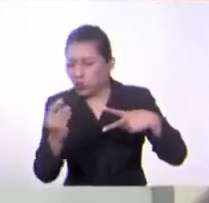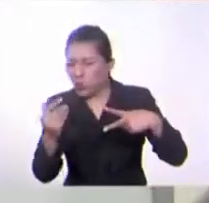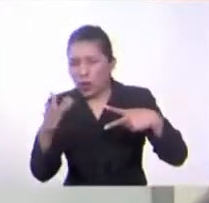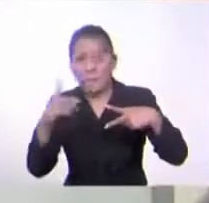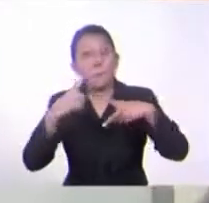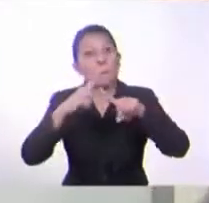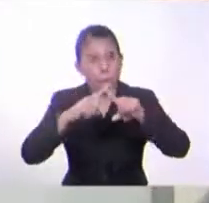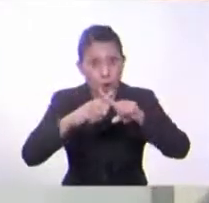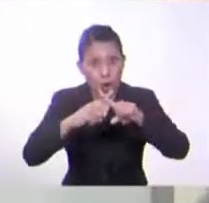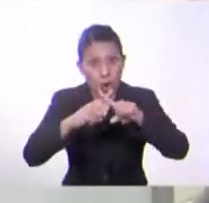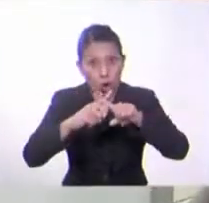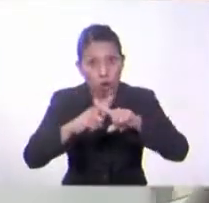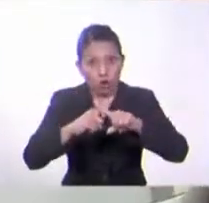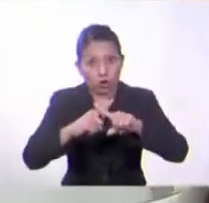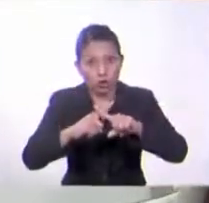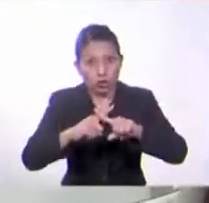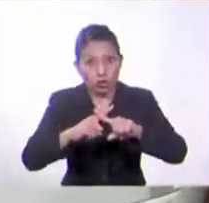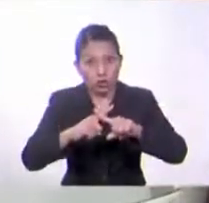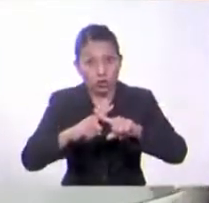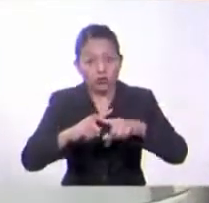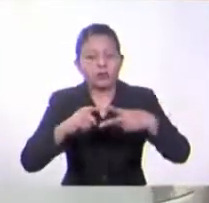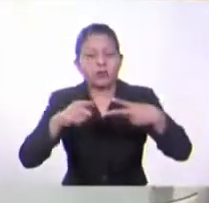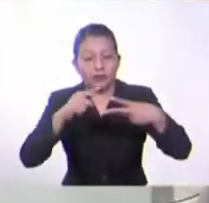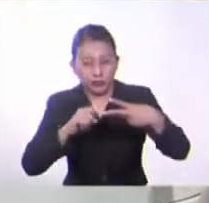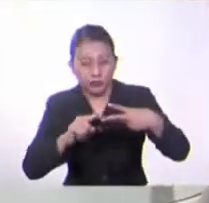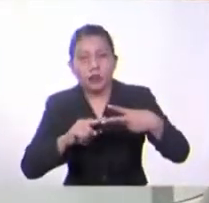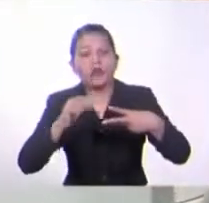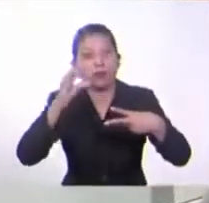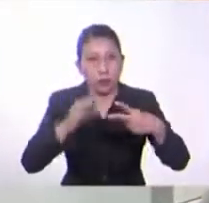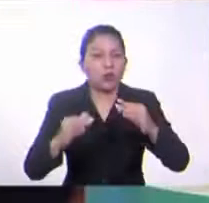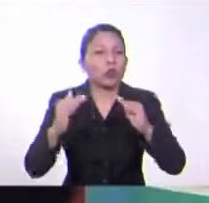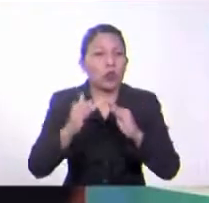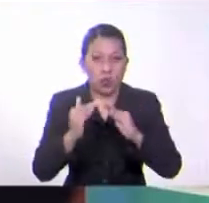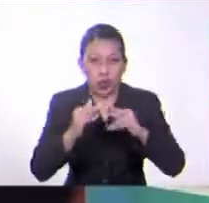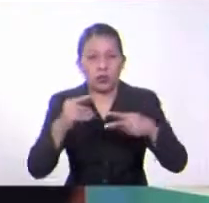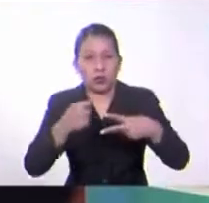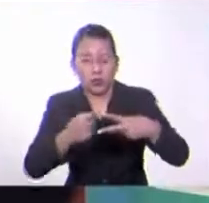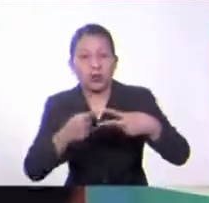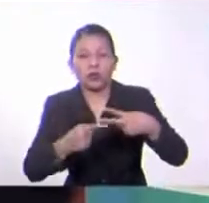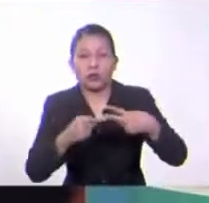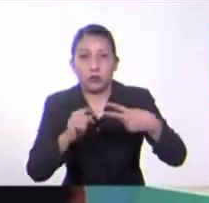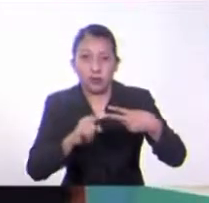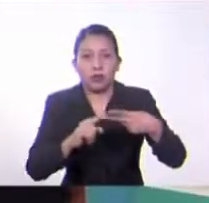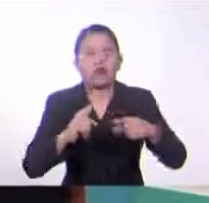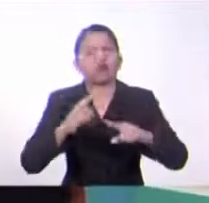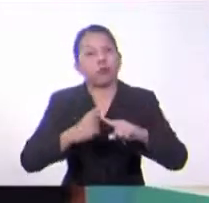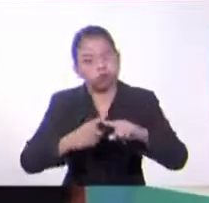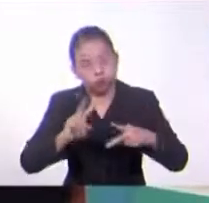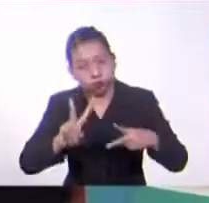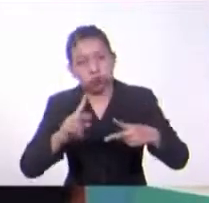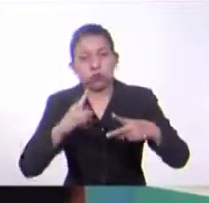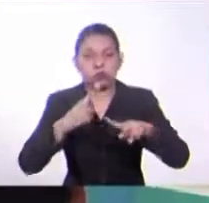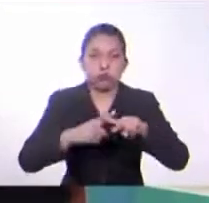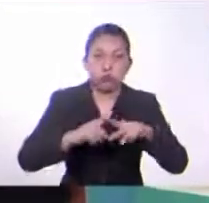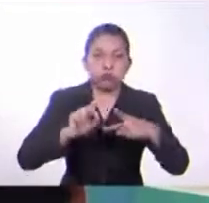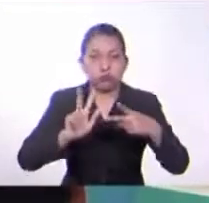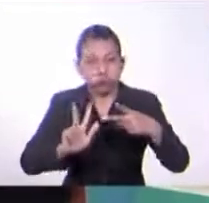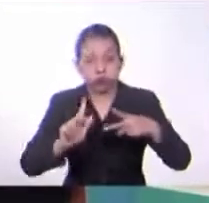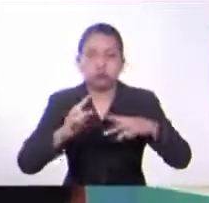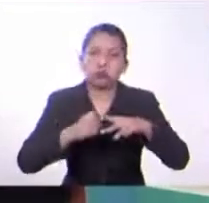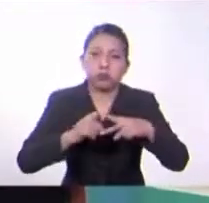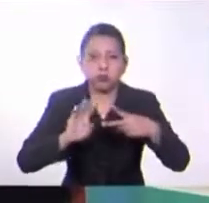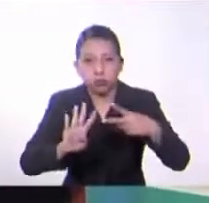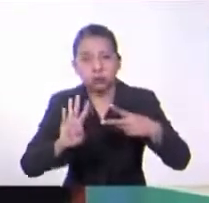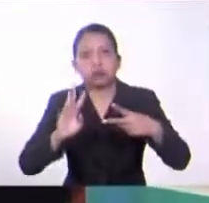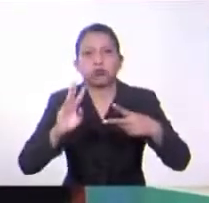la otra cantidad también tiene la misma característica, que se ha multiplicado por 2, por 3, por 5, o por la